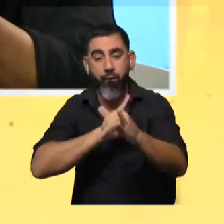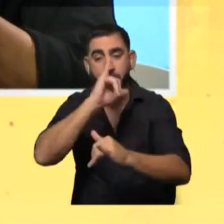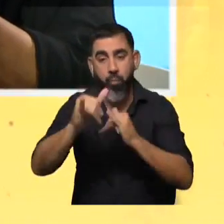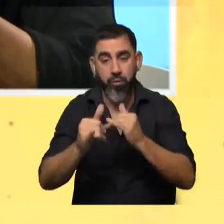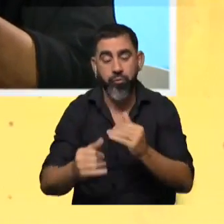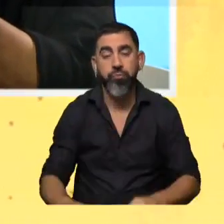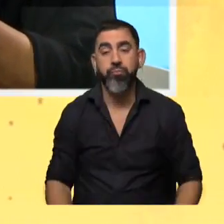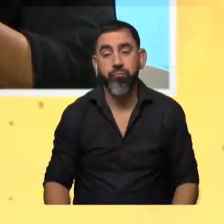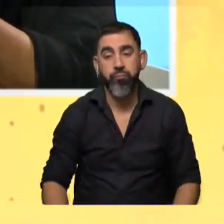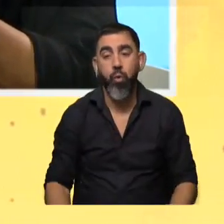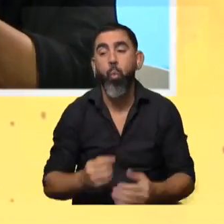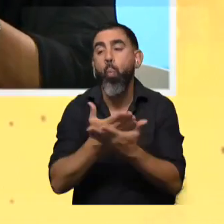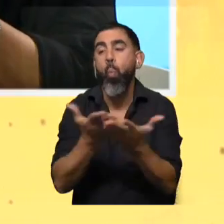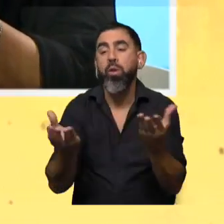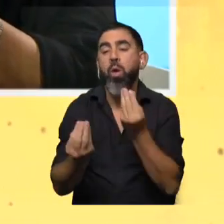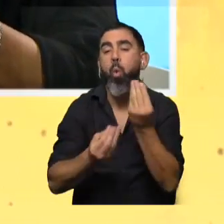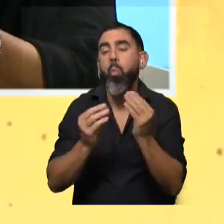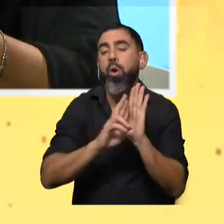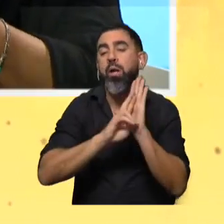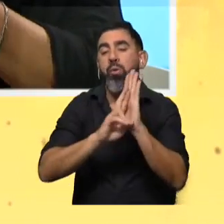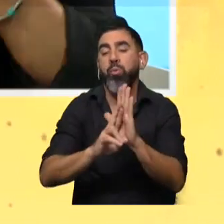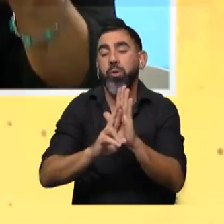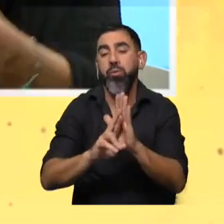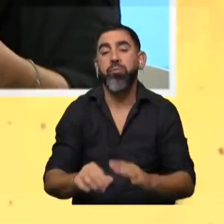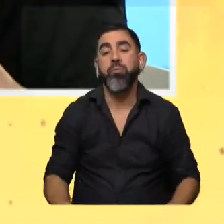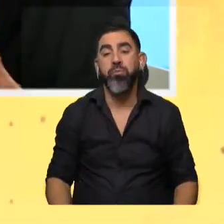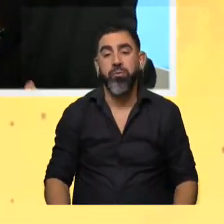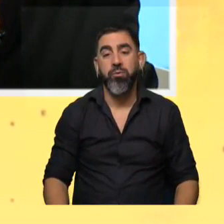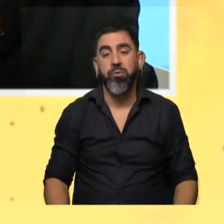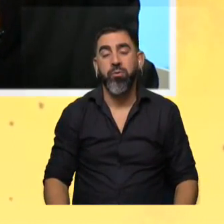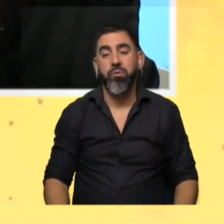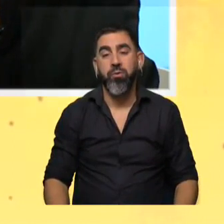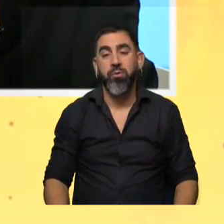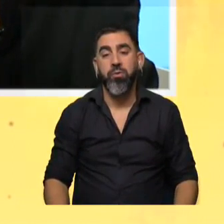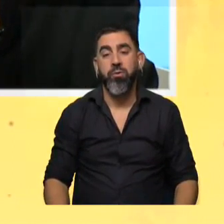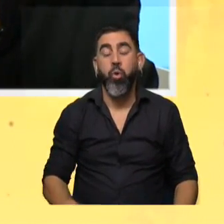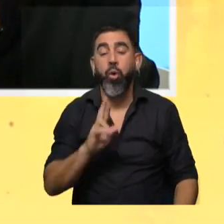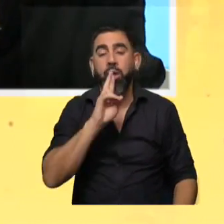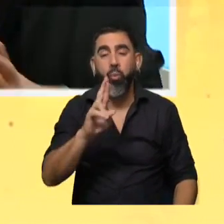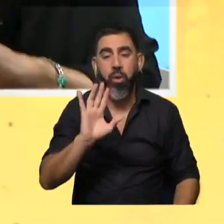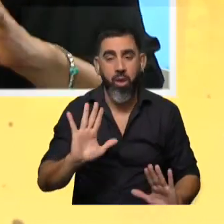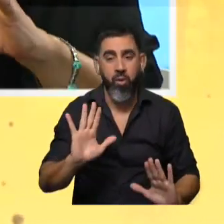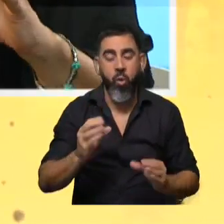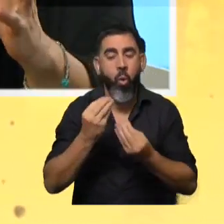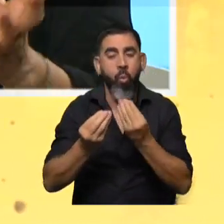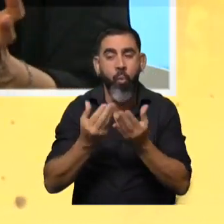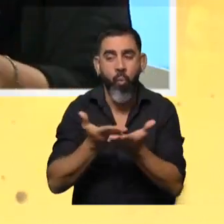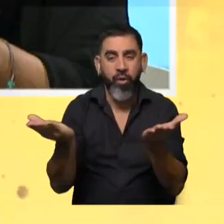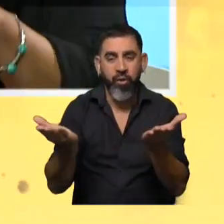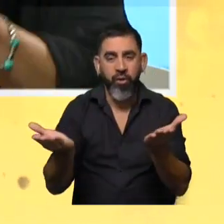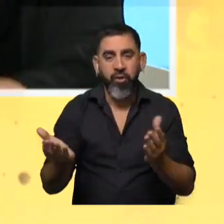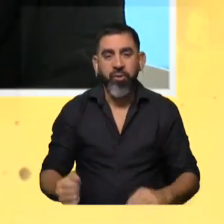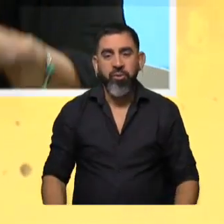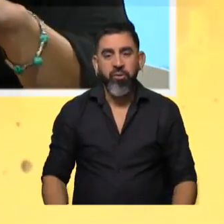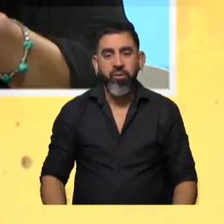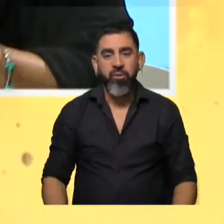los resultados a los investigadores e investigadoras que quieren usarlo. Entonces, estamos trabajando